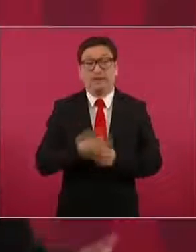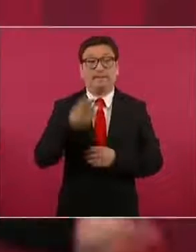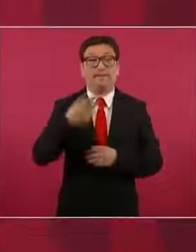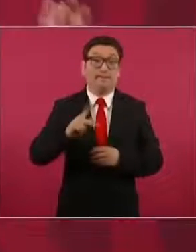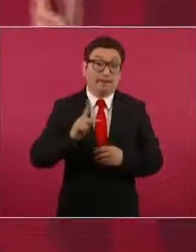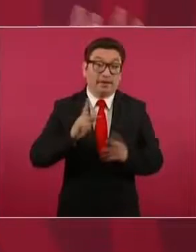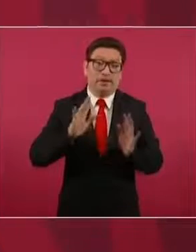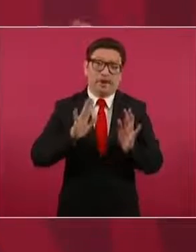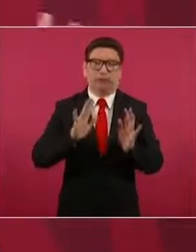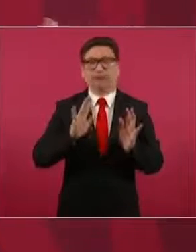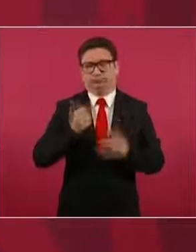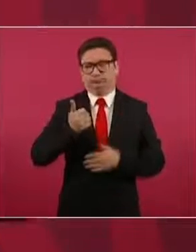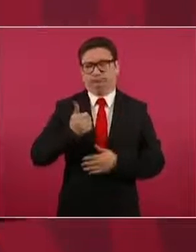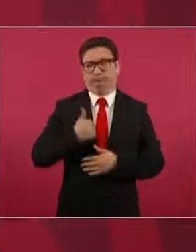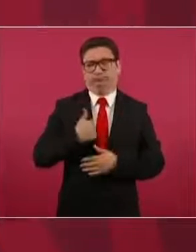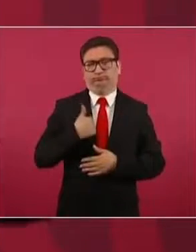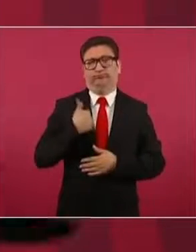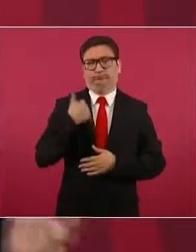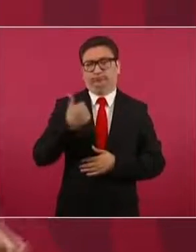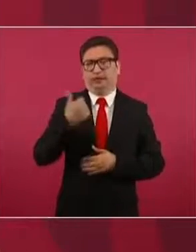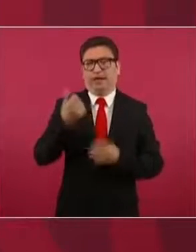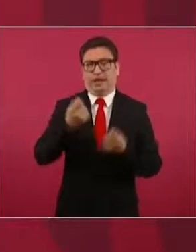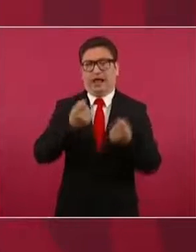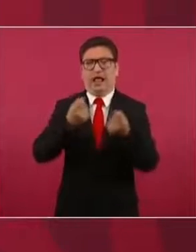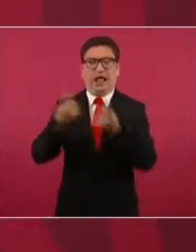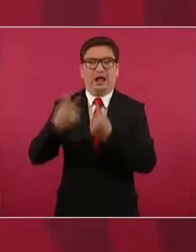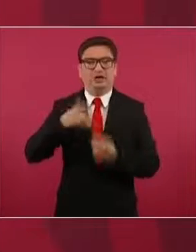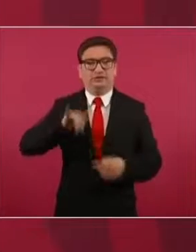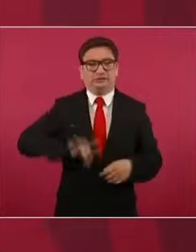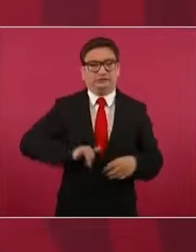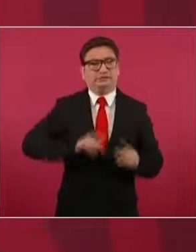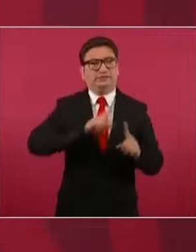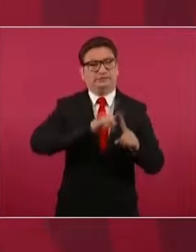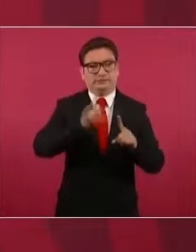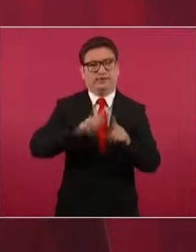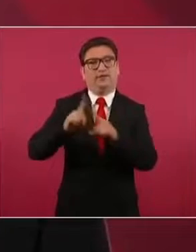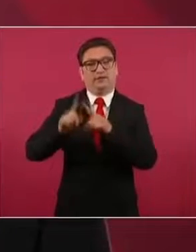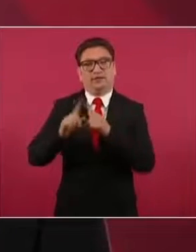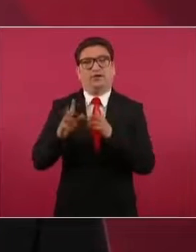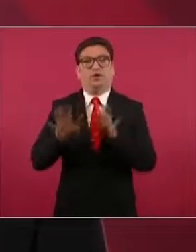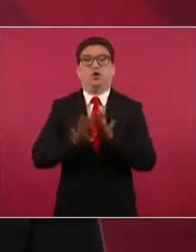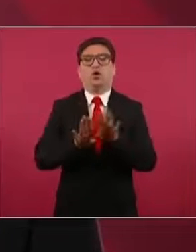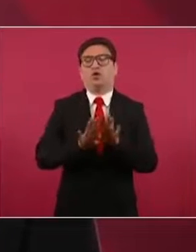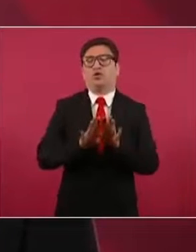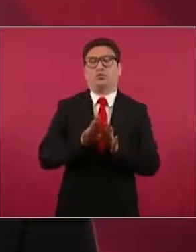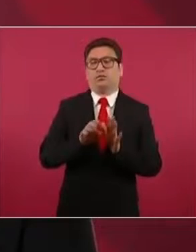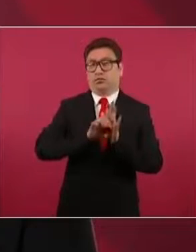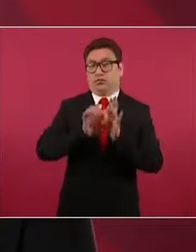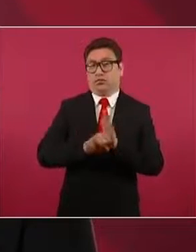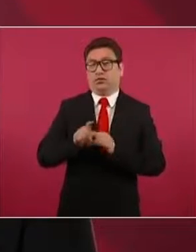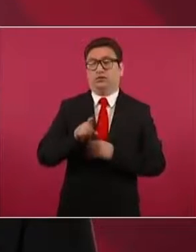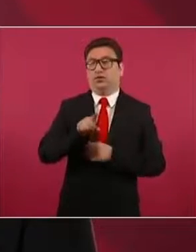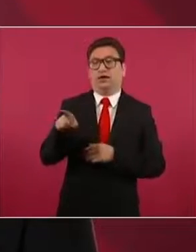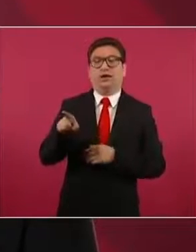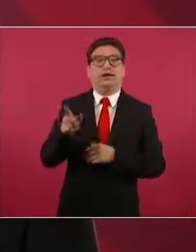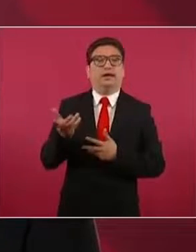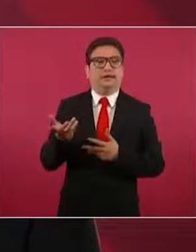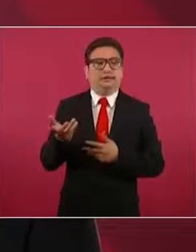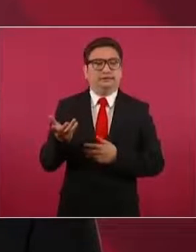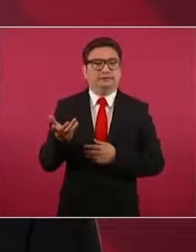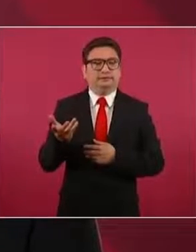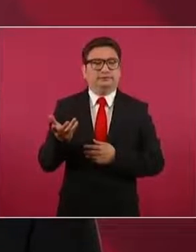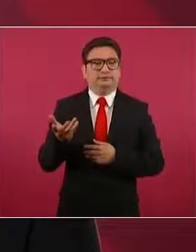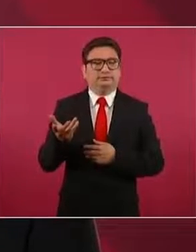luego se aprovechan, hay muchos intereses, empezando por los que no